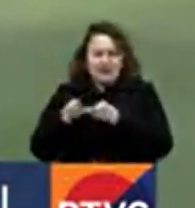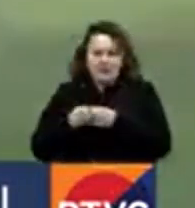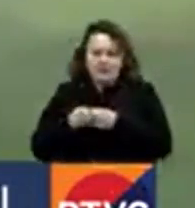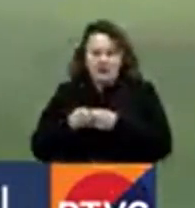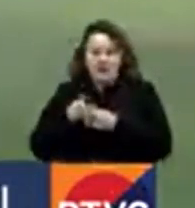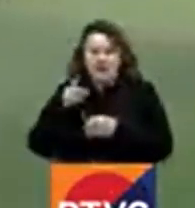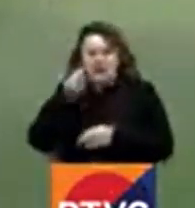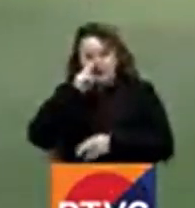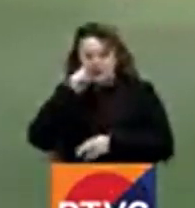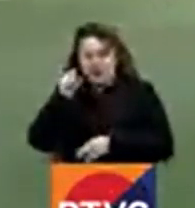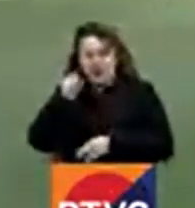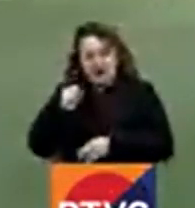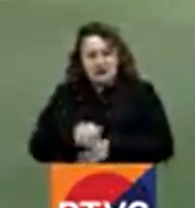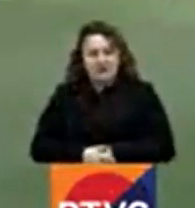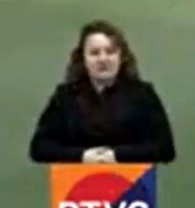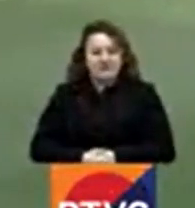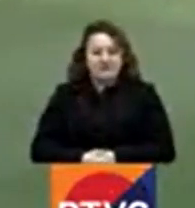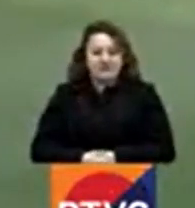Nacional.